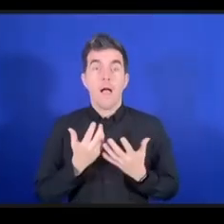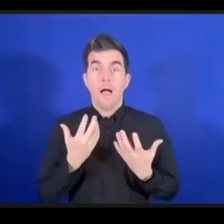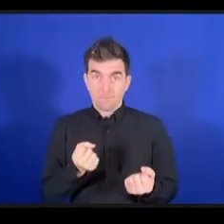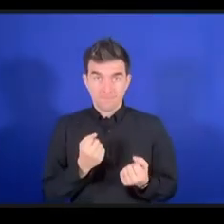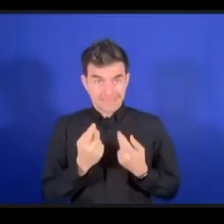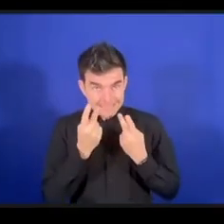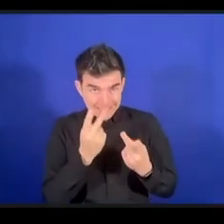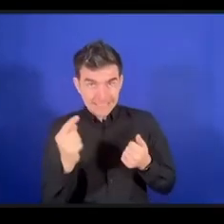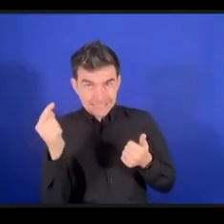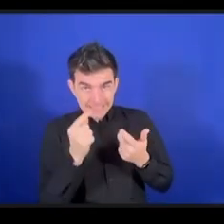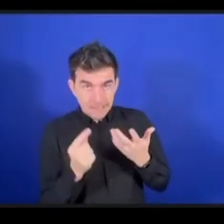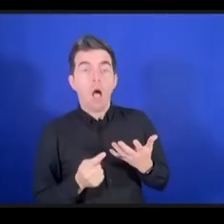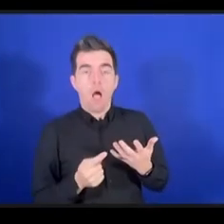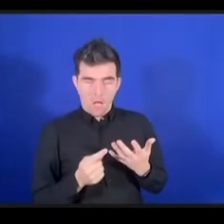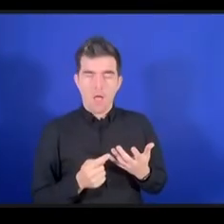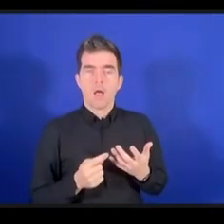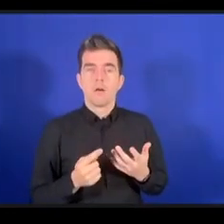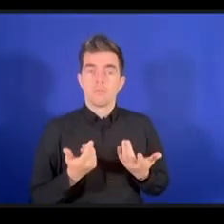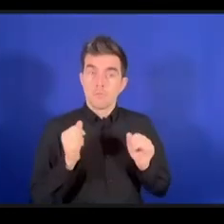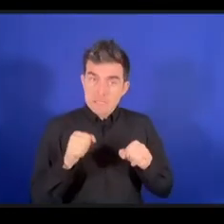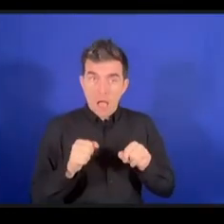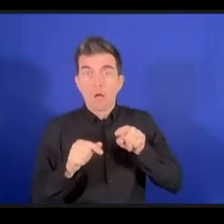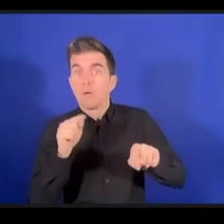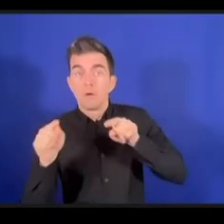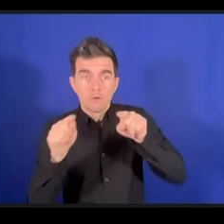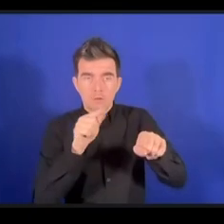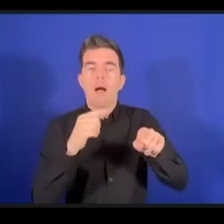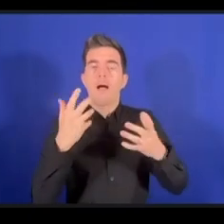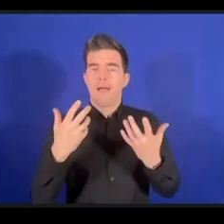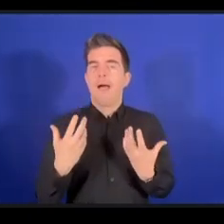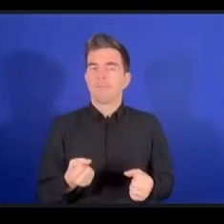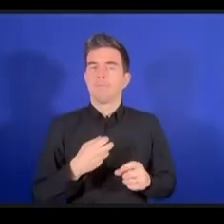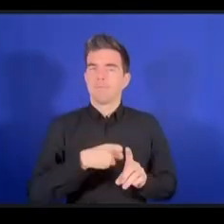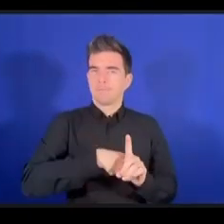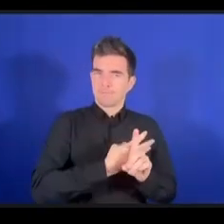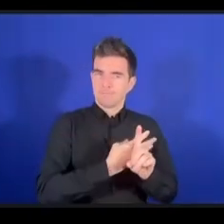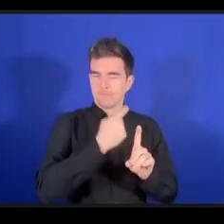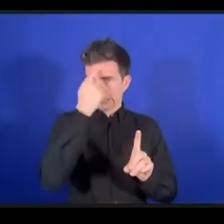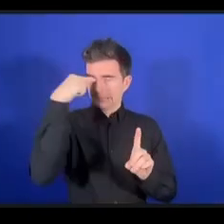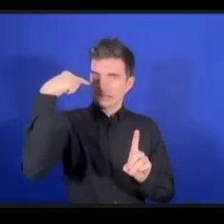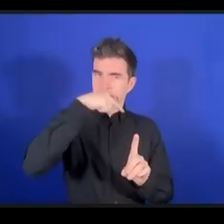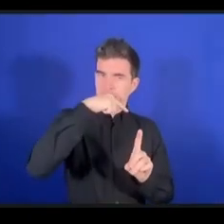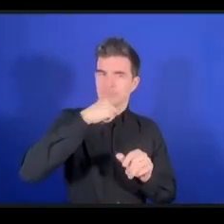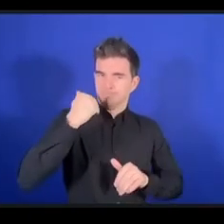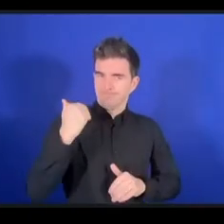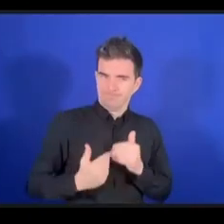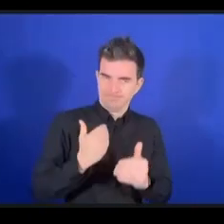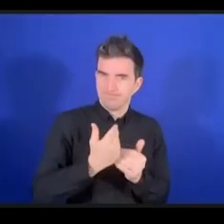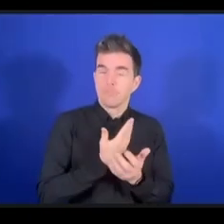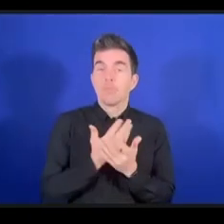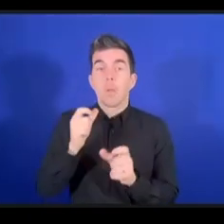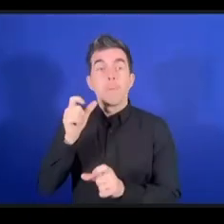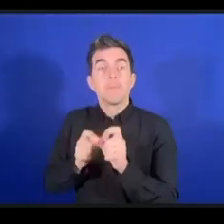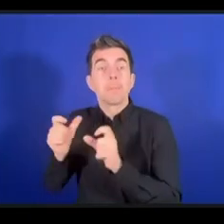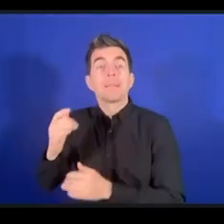que gobiernan toda esta facilitación Y tenemos personas con discapacidades que interactúan